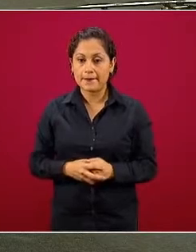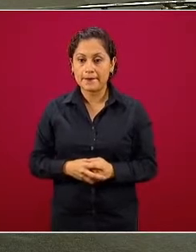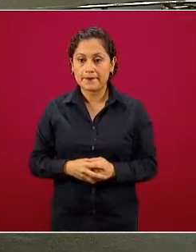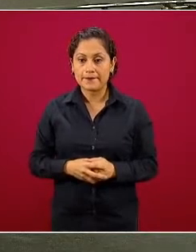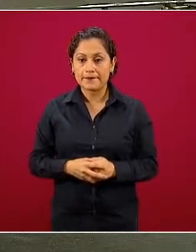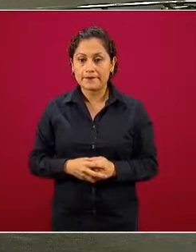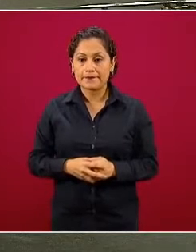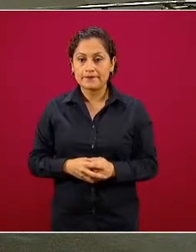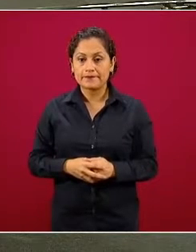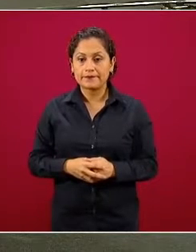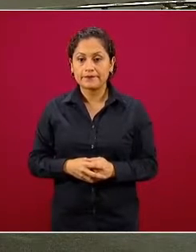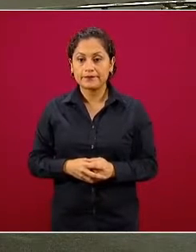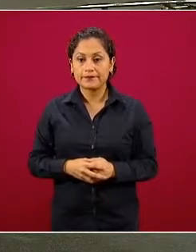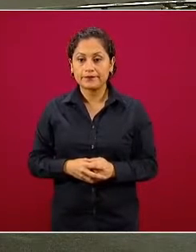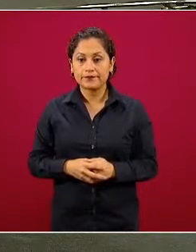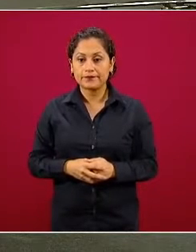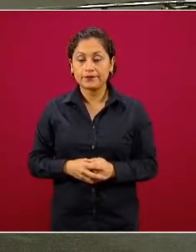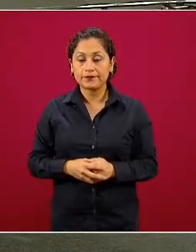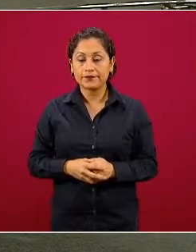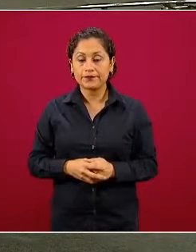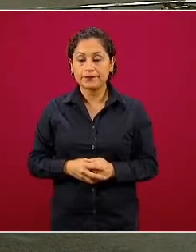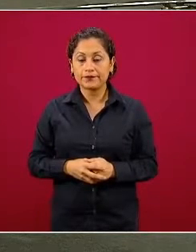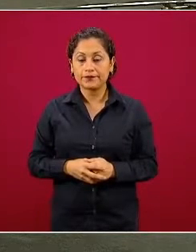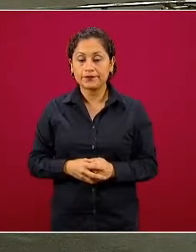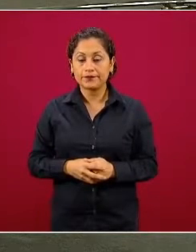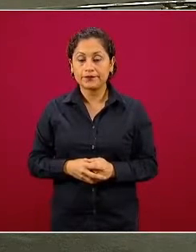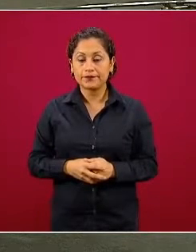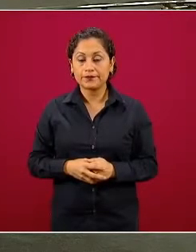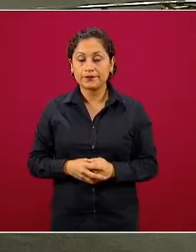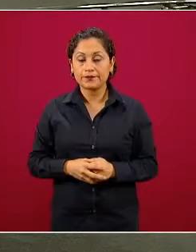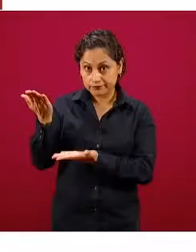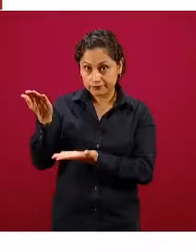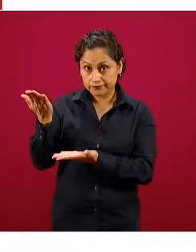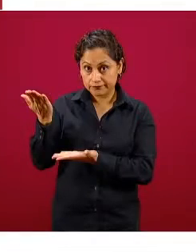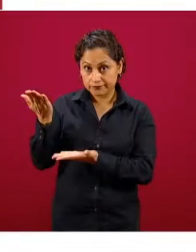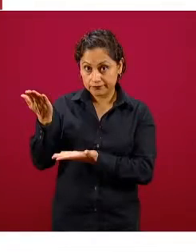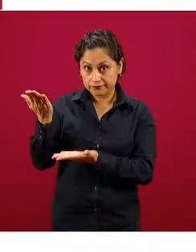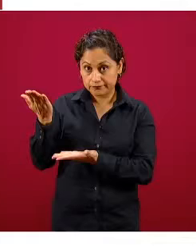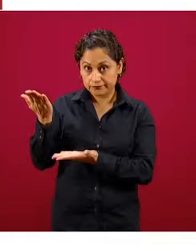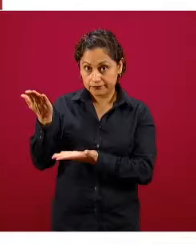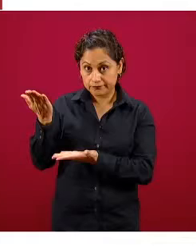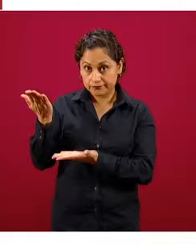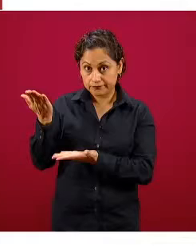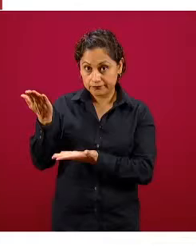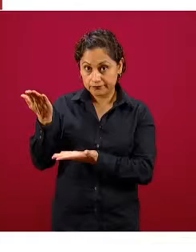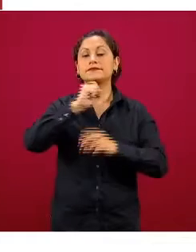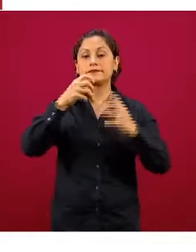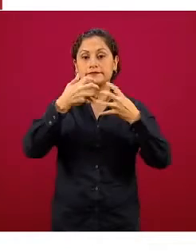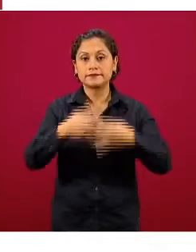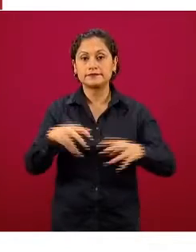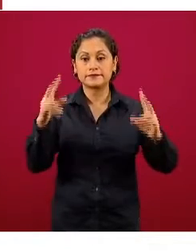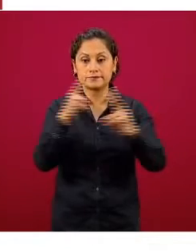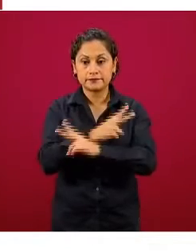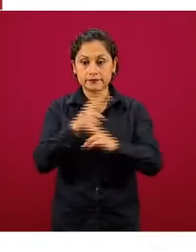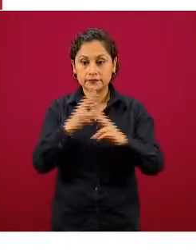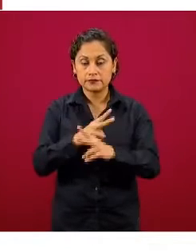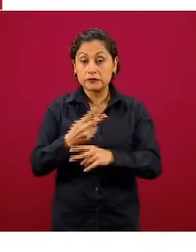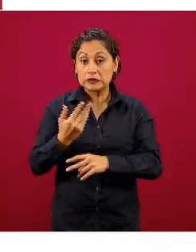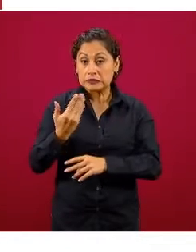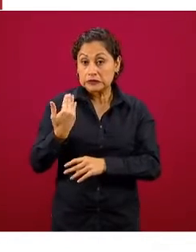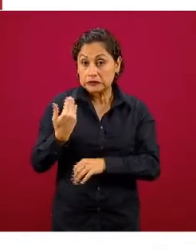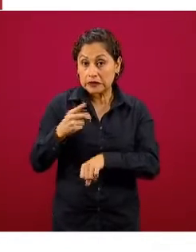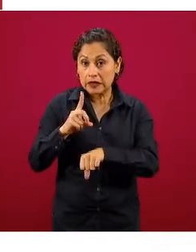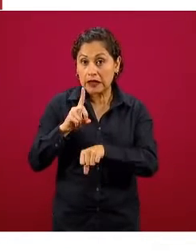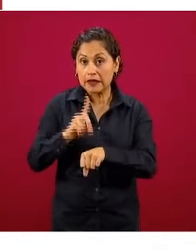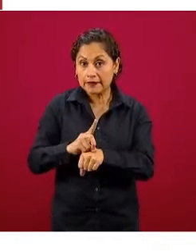Y estas son personas intubadas, que como ustedes pueden ver en los últimos días hemos tenido un crecimiento